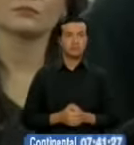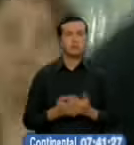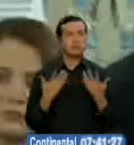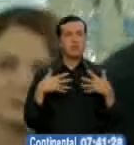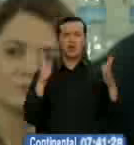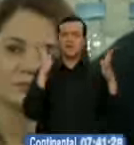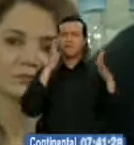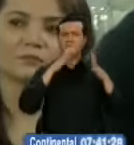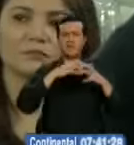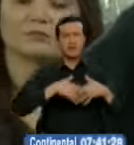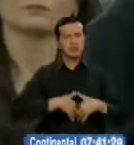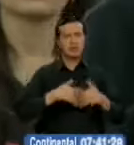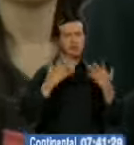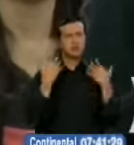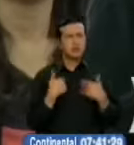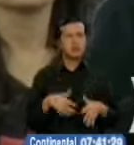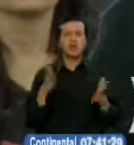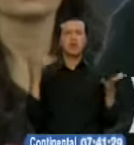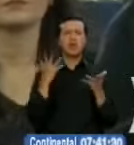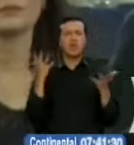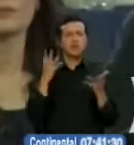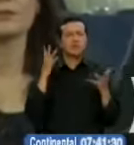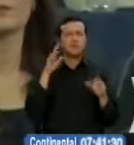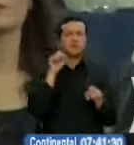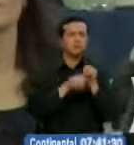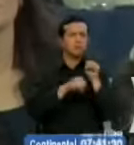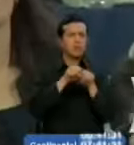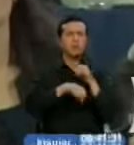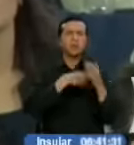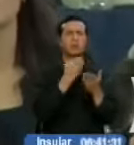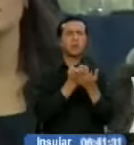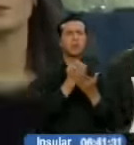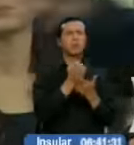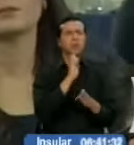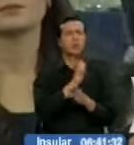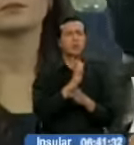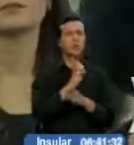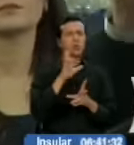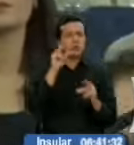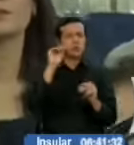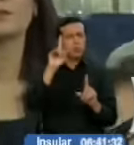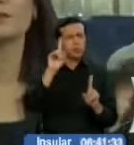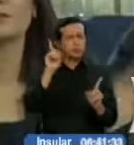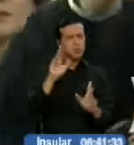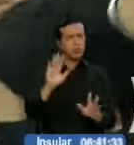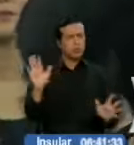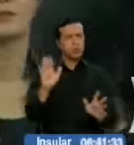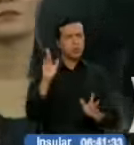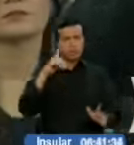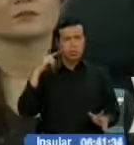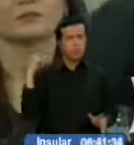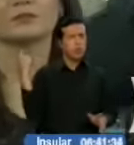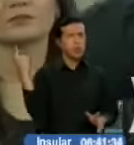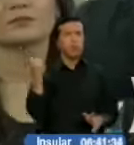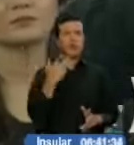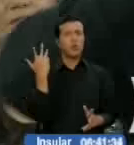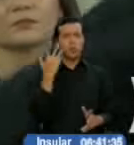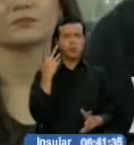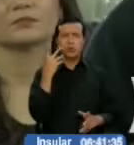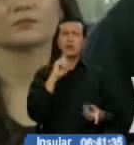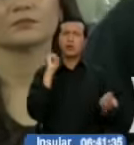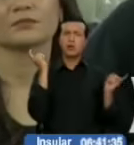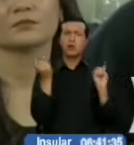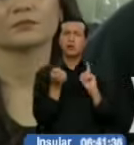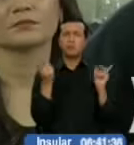fracasado y han causado el desastre de la economía ecuatoriana. No, señor, nosotros estamos tras el